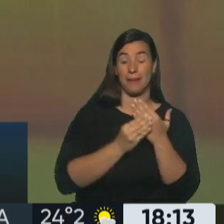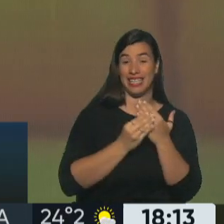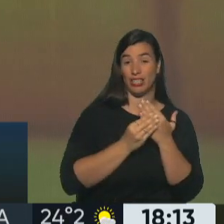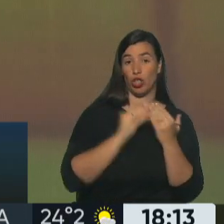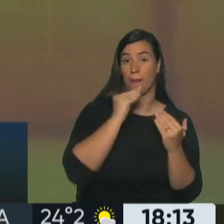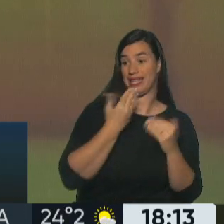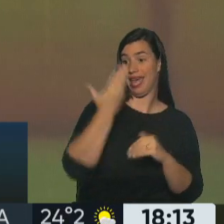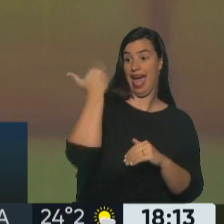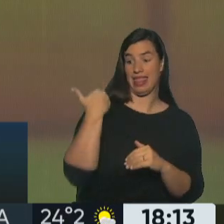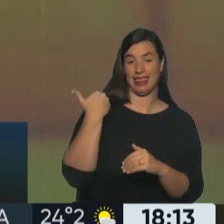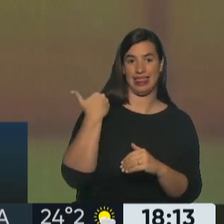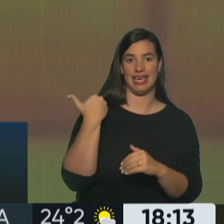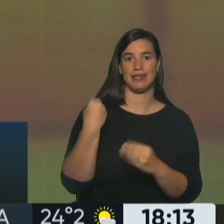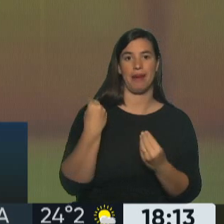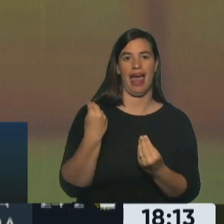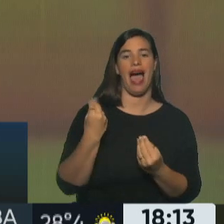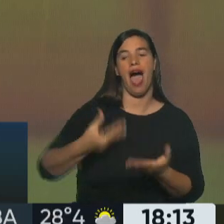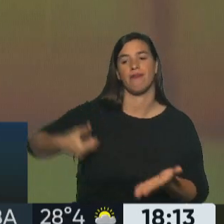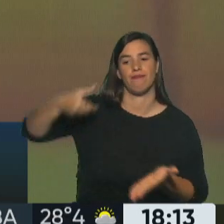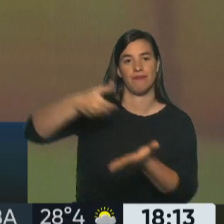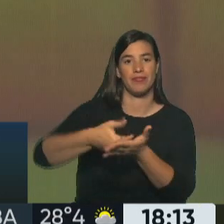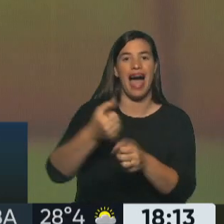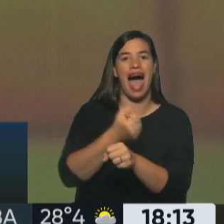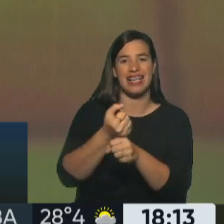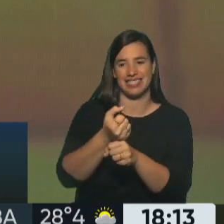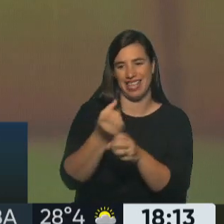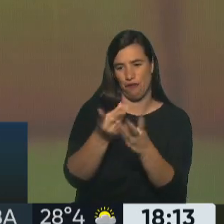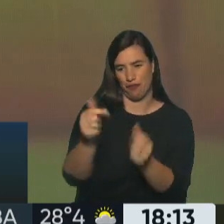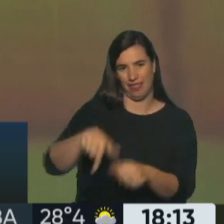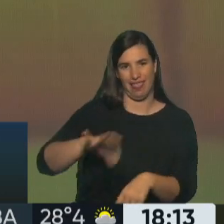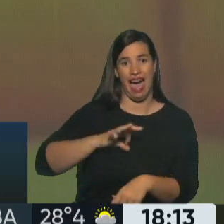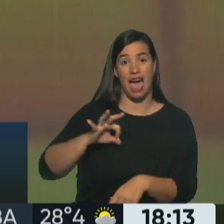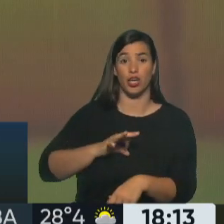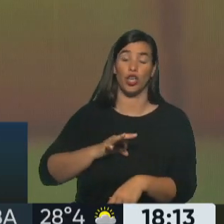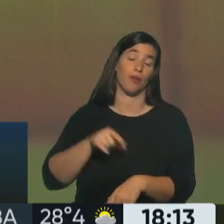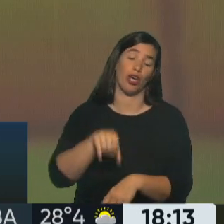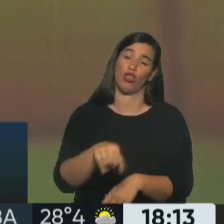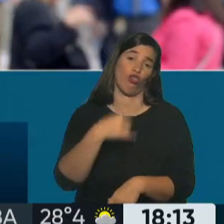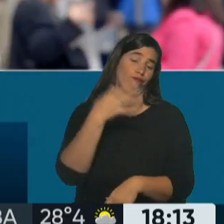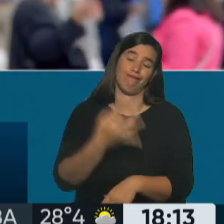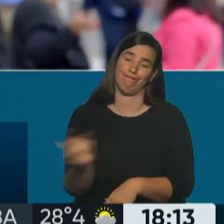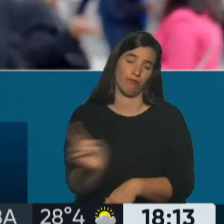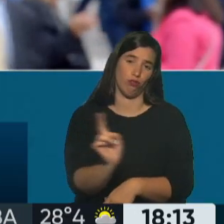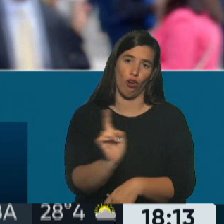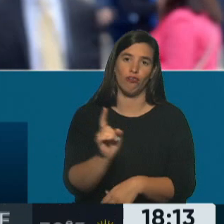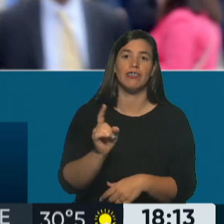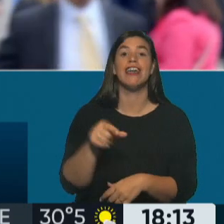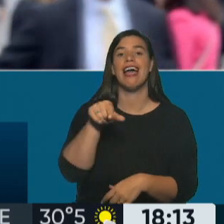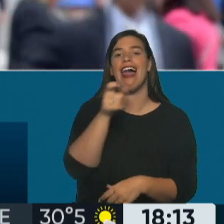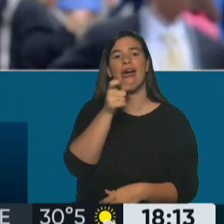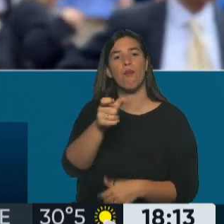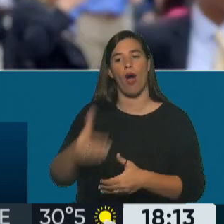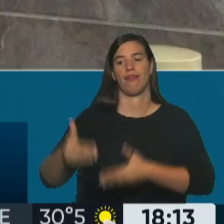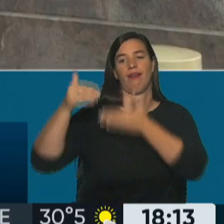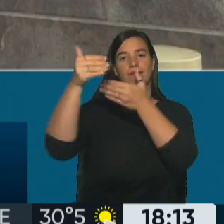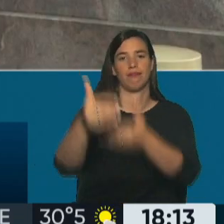para un adelanto de los desembolsos hasta fin de año, más allá de que el acuerdo no se cumplió. Esta respuesta demoró 4 meses, lo cual